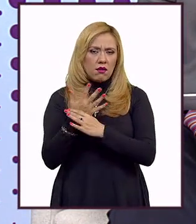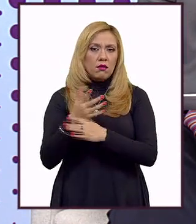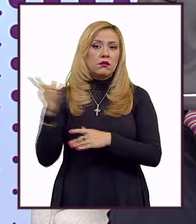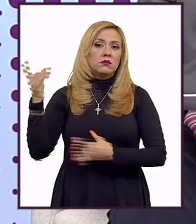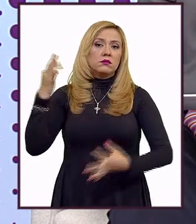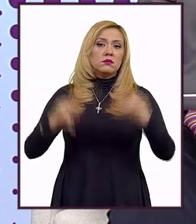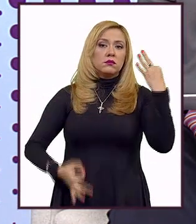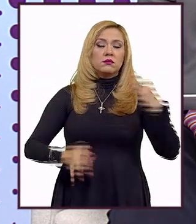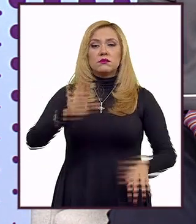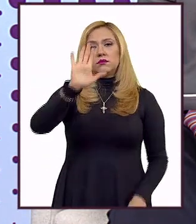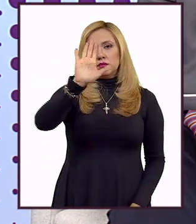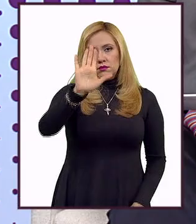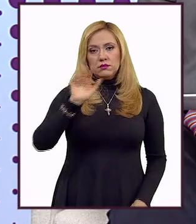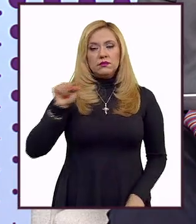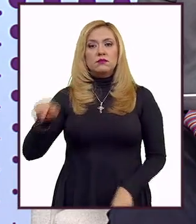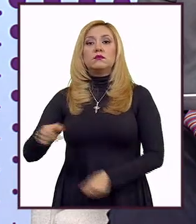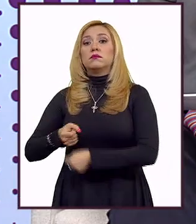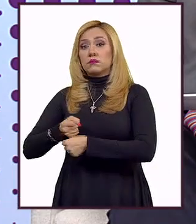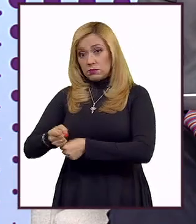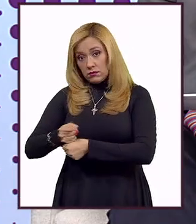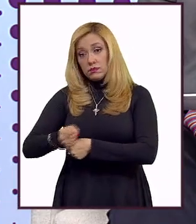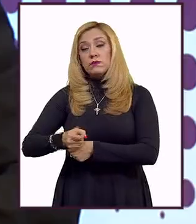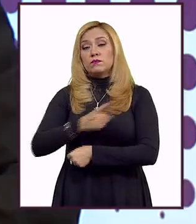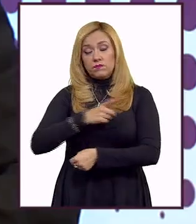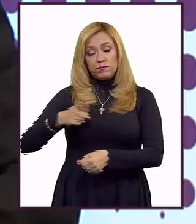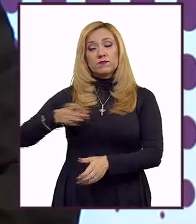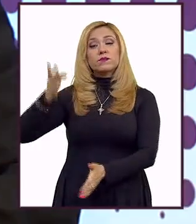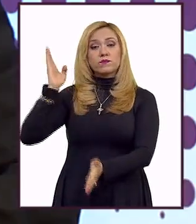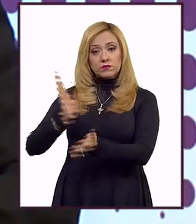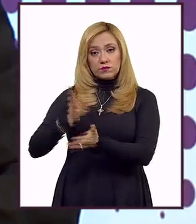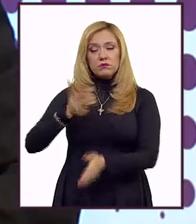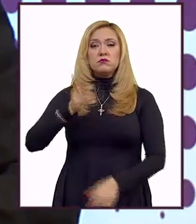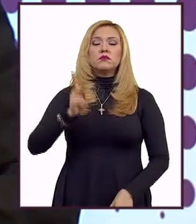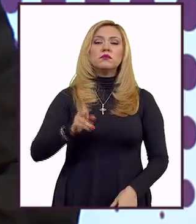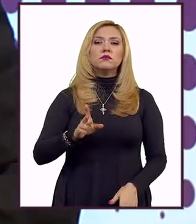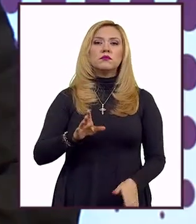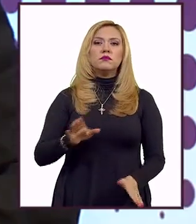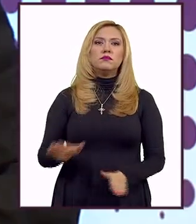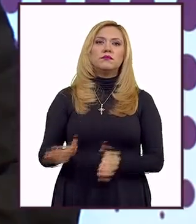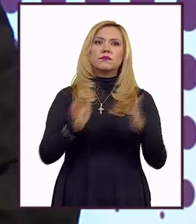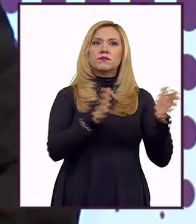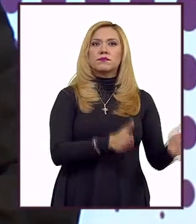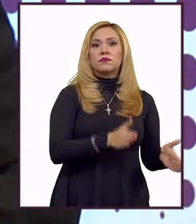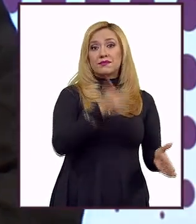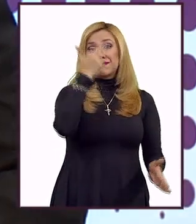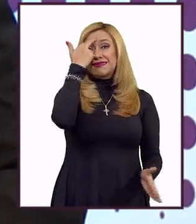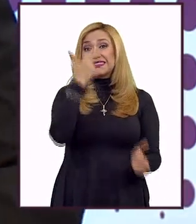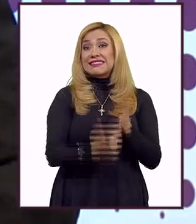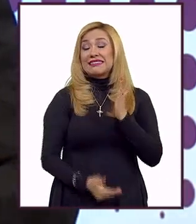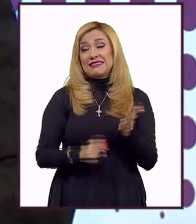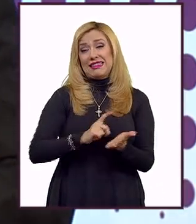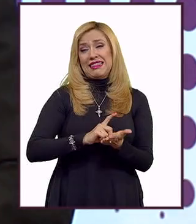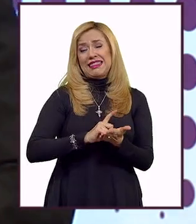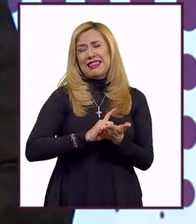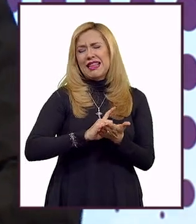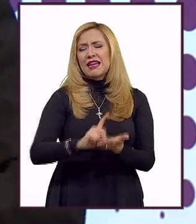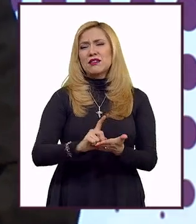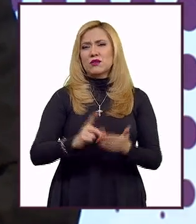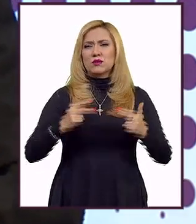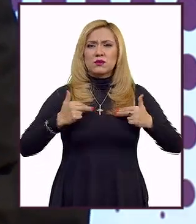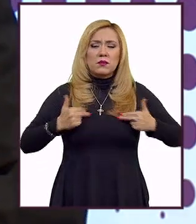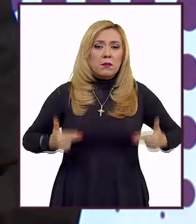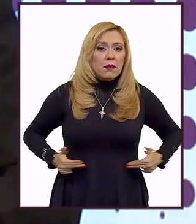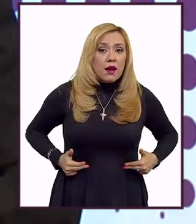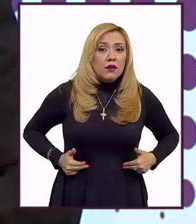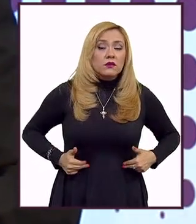bueno, por un lado, la tortura es un delito y tiene que ser sancionado, pero más allá de eso también es una violación a derechos fundamentales, a derechos